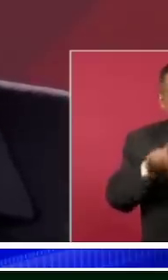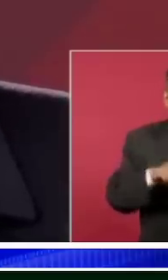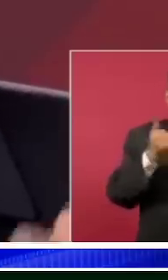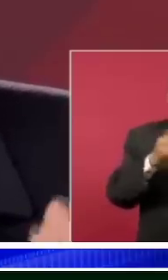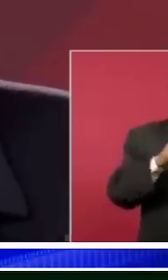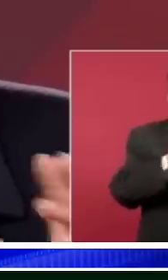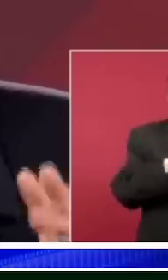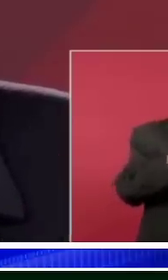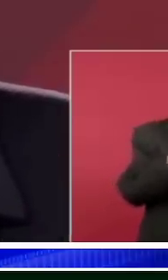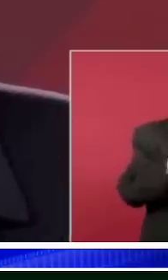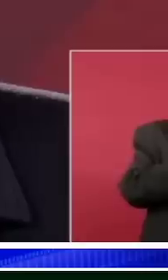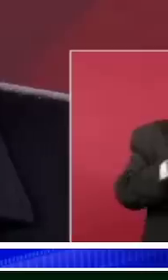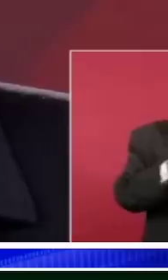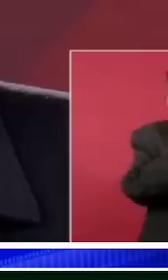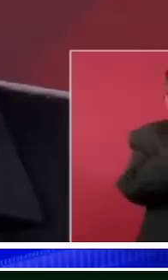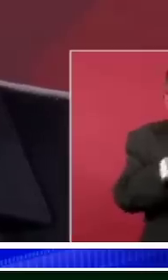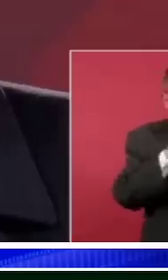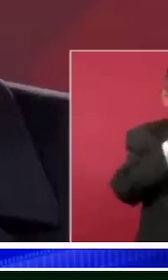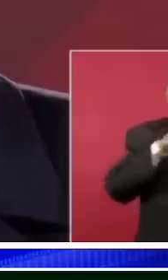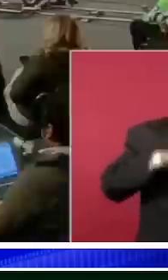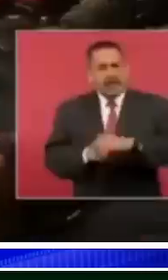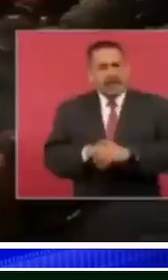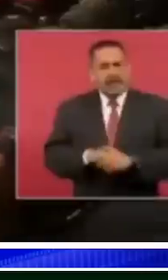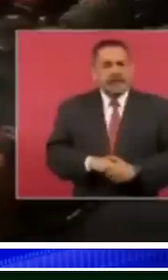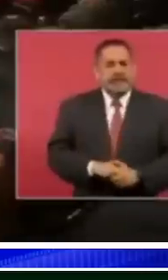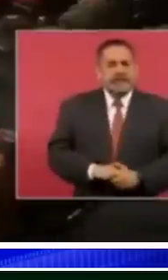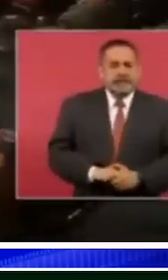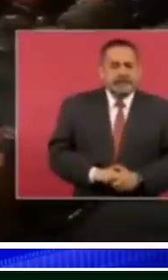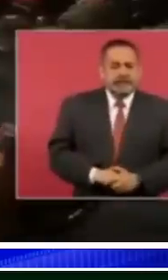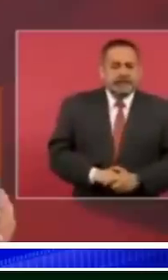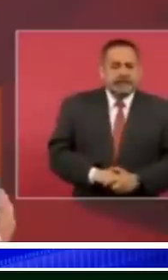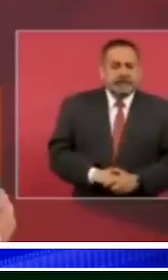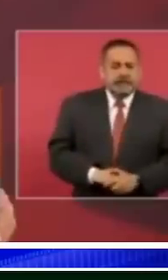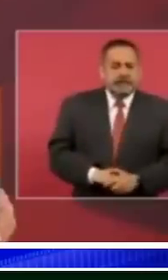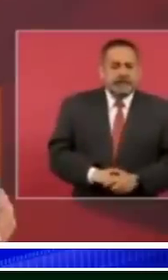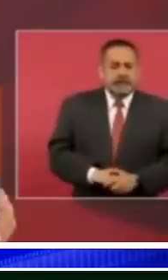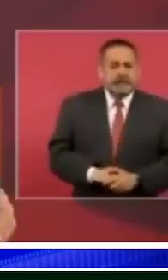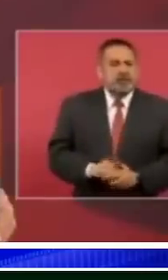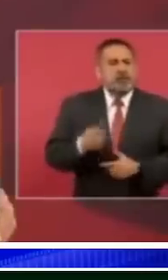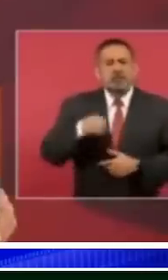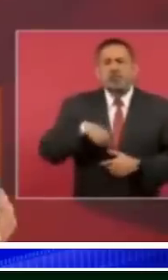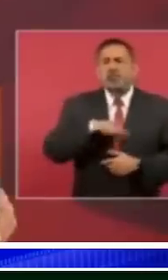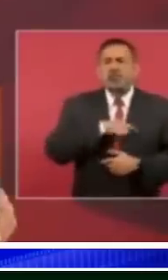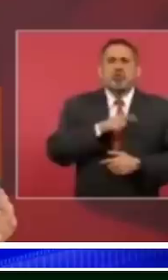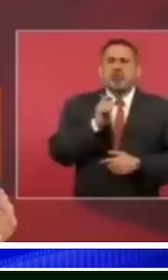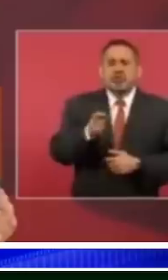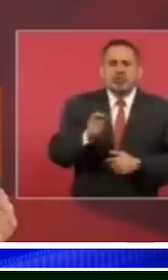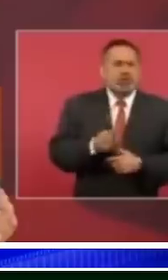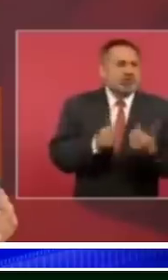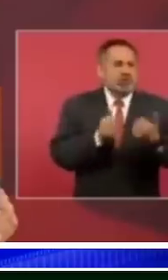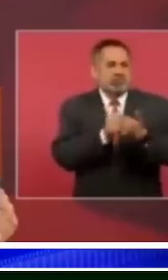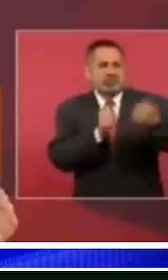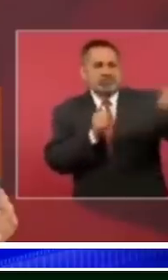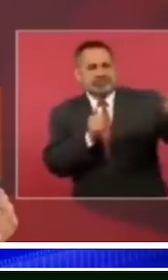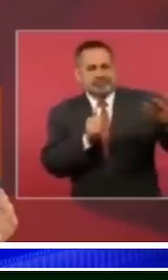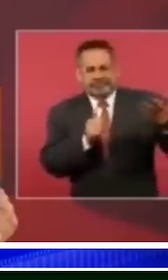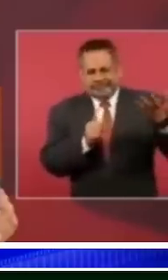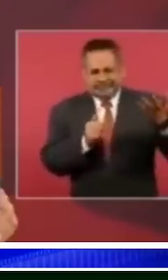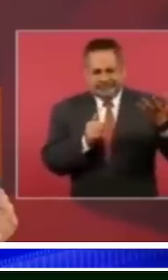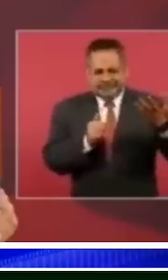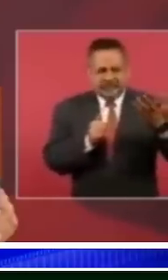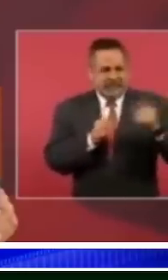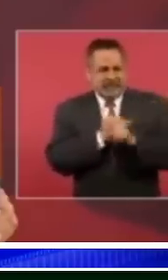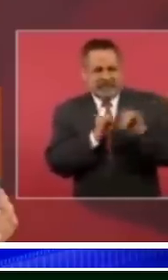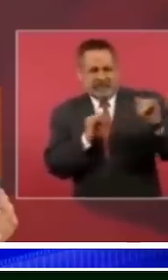Rocha de una conferencia de prensa también hablando sobre la situación actual Qué es lo que está pasando por allá donde todo indica